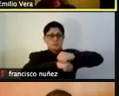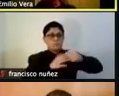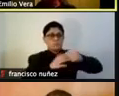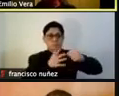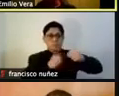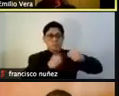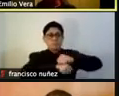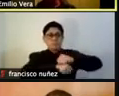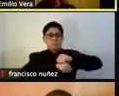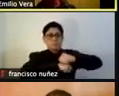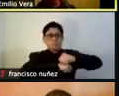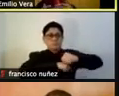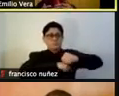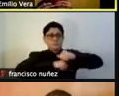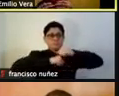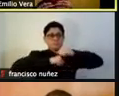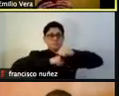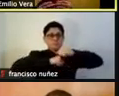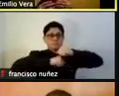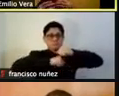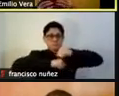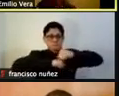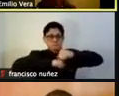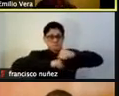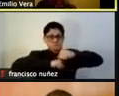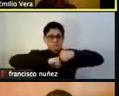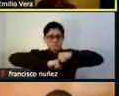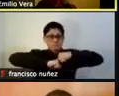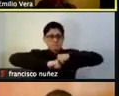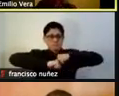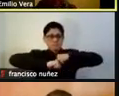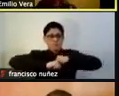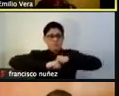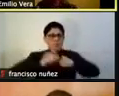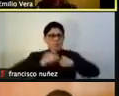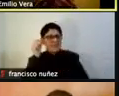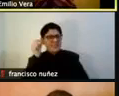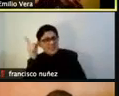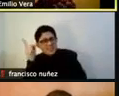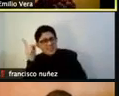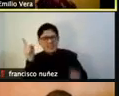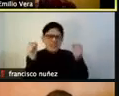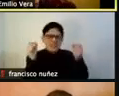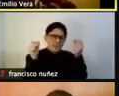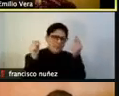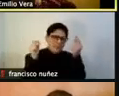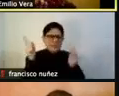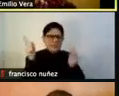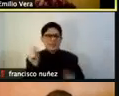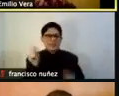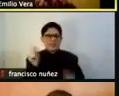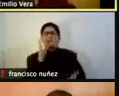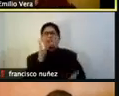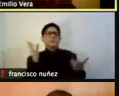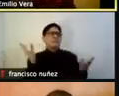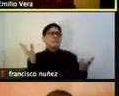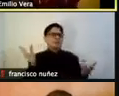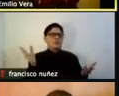uno interpreta. Simplemente, sin tener ¿no es cierto?, un pedazo de la roca en la mano, que